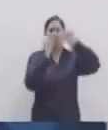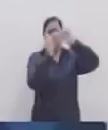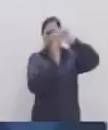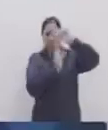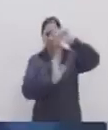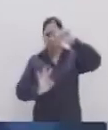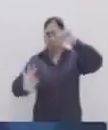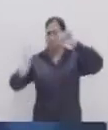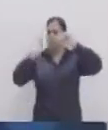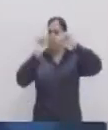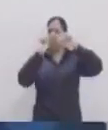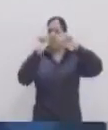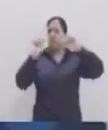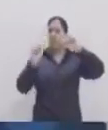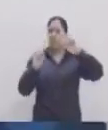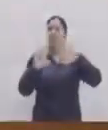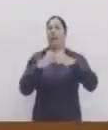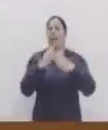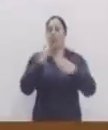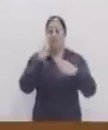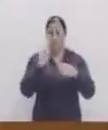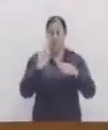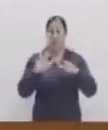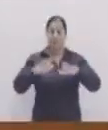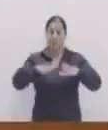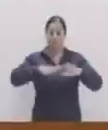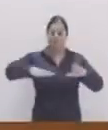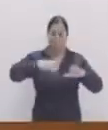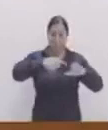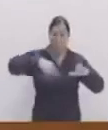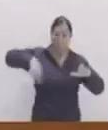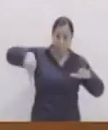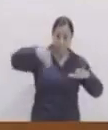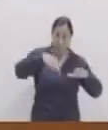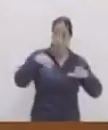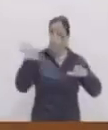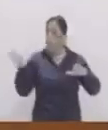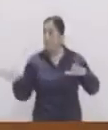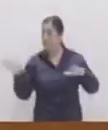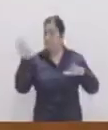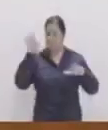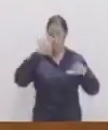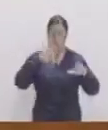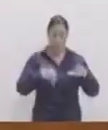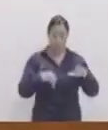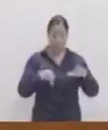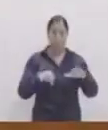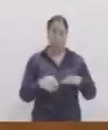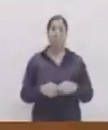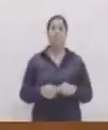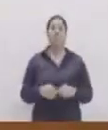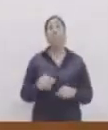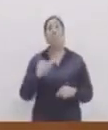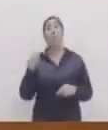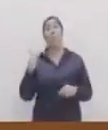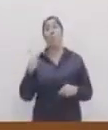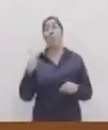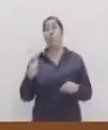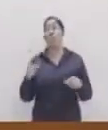de la circunferencia. Tomaremos entonces uno de los alfileres y lo colocaremos en uno de los puntos de la